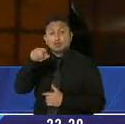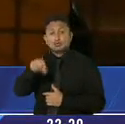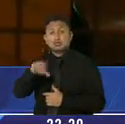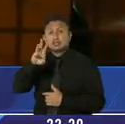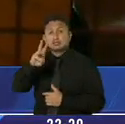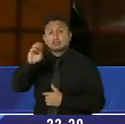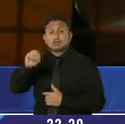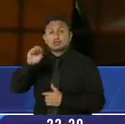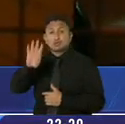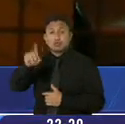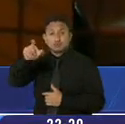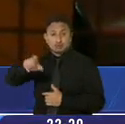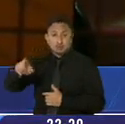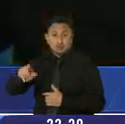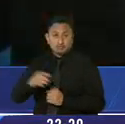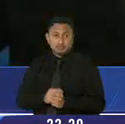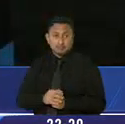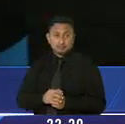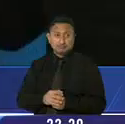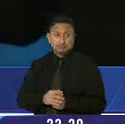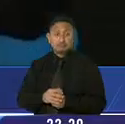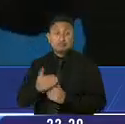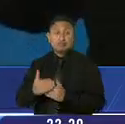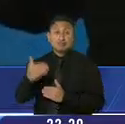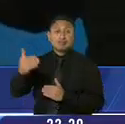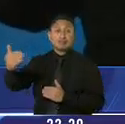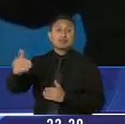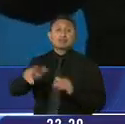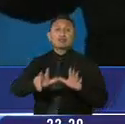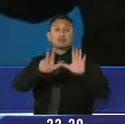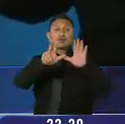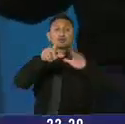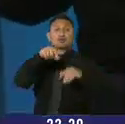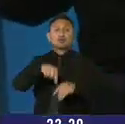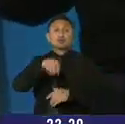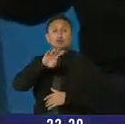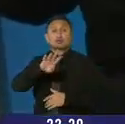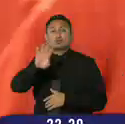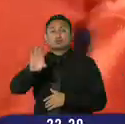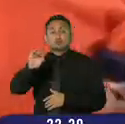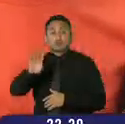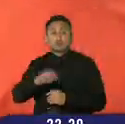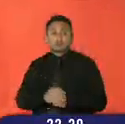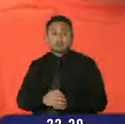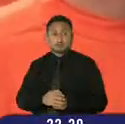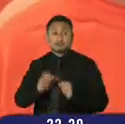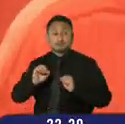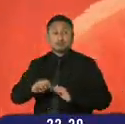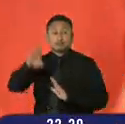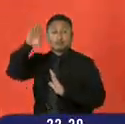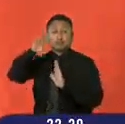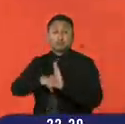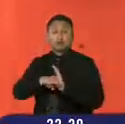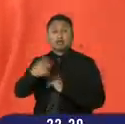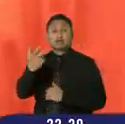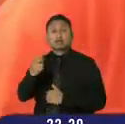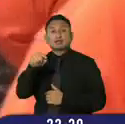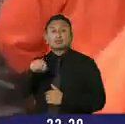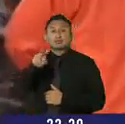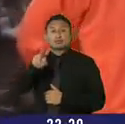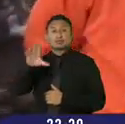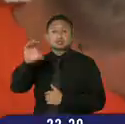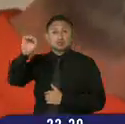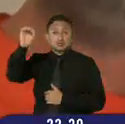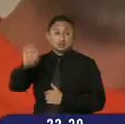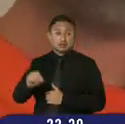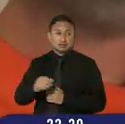de libertad, mientras que a largo plazo 8.467, disminuyendo en esa etapa un 13.25% del